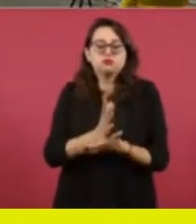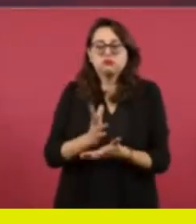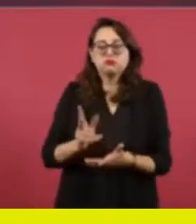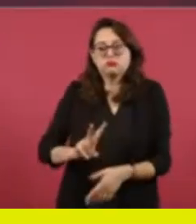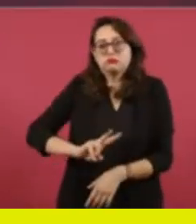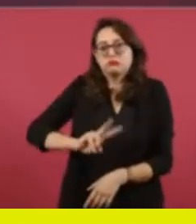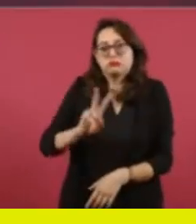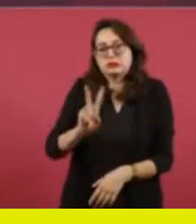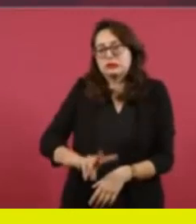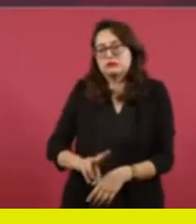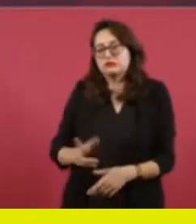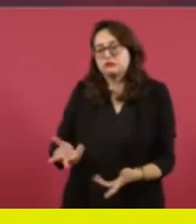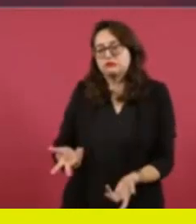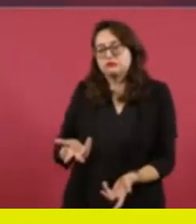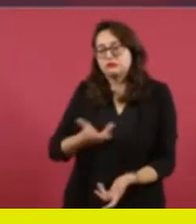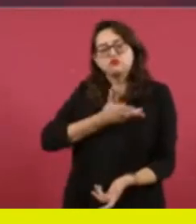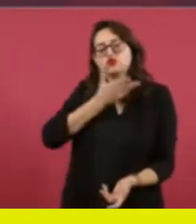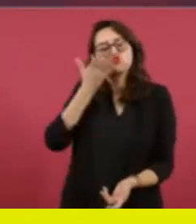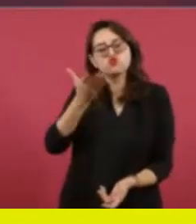fue un error.